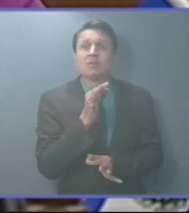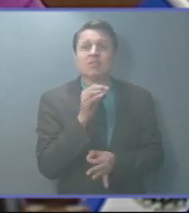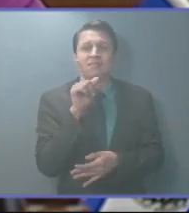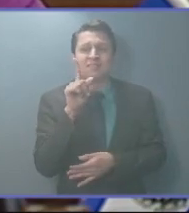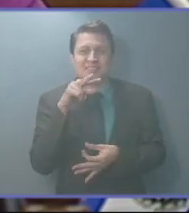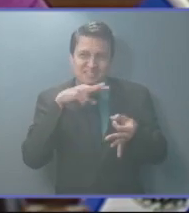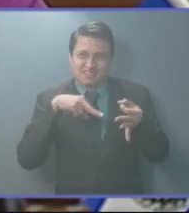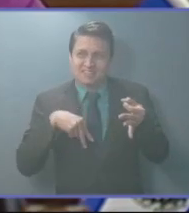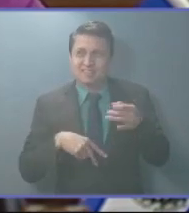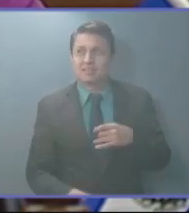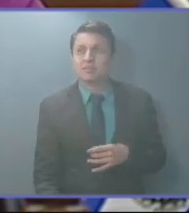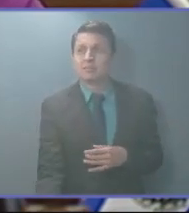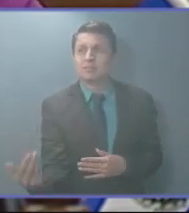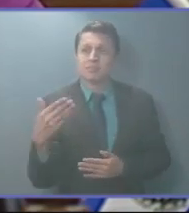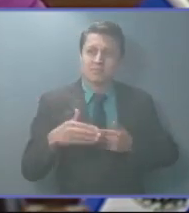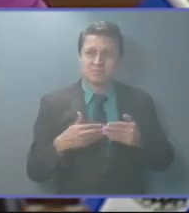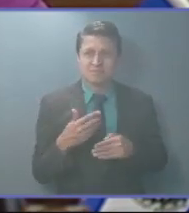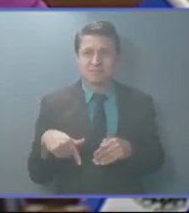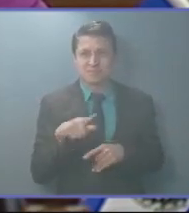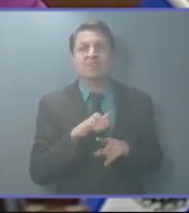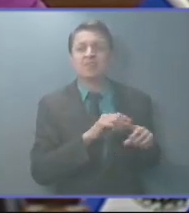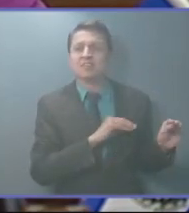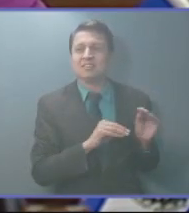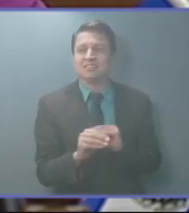y dice amnistía internacional